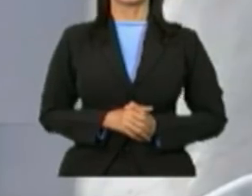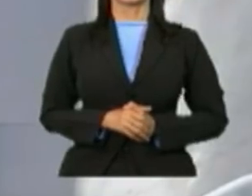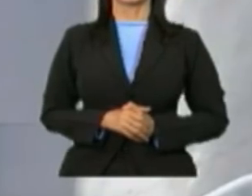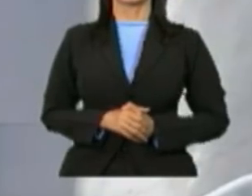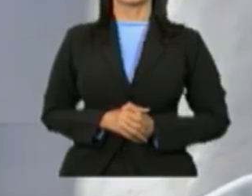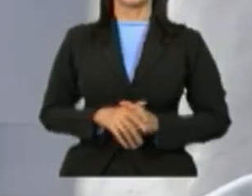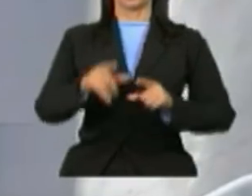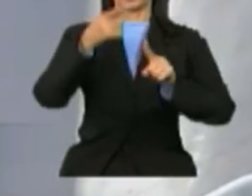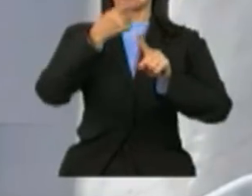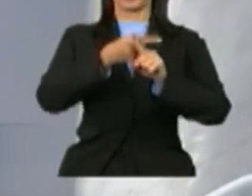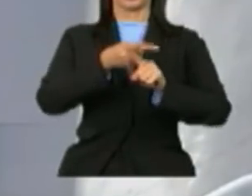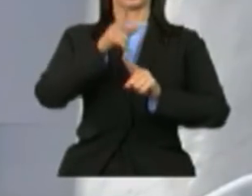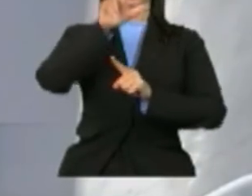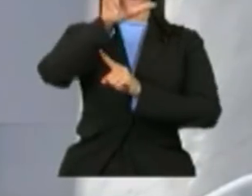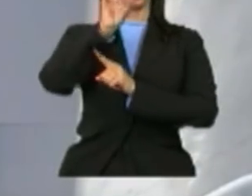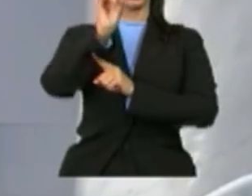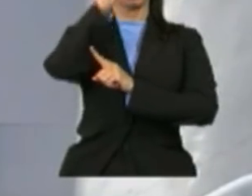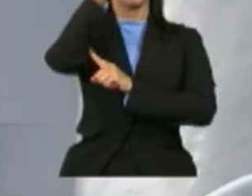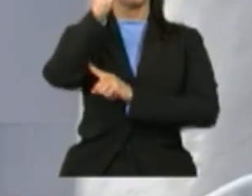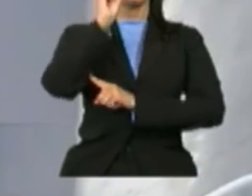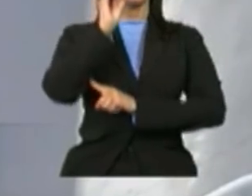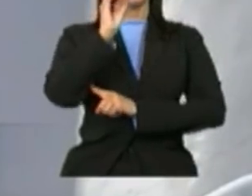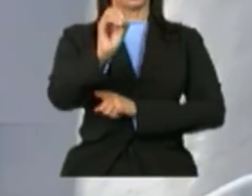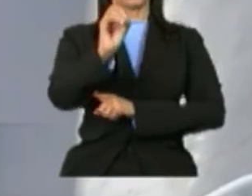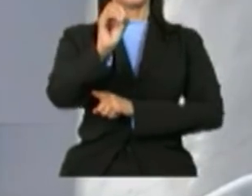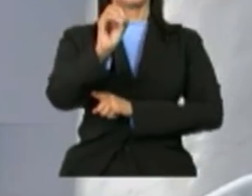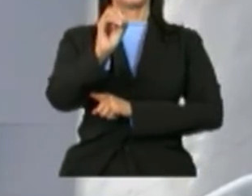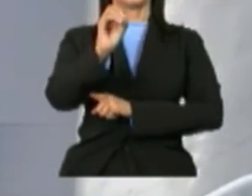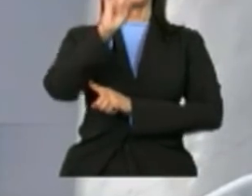una positividad de 30%,